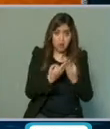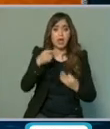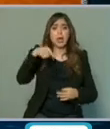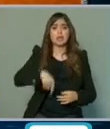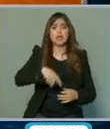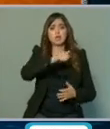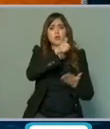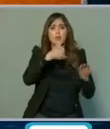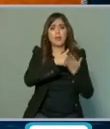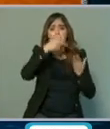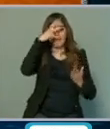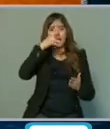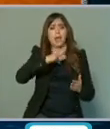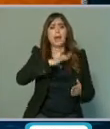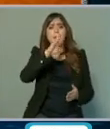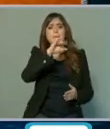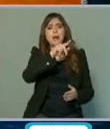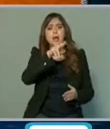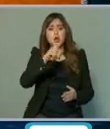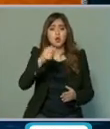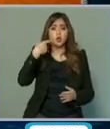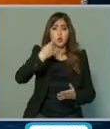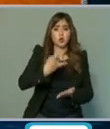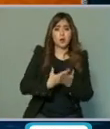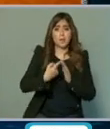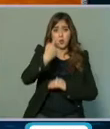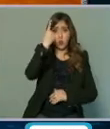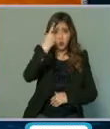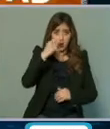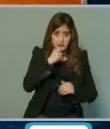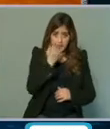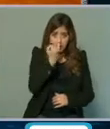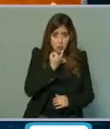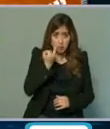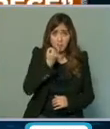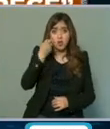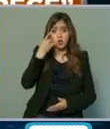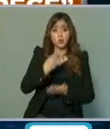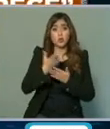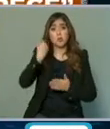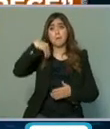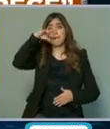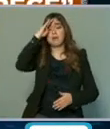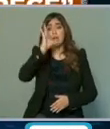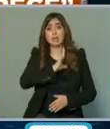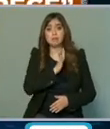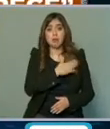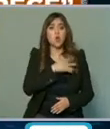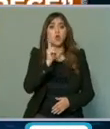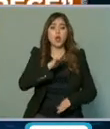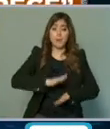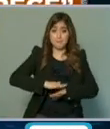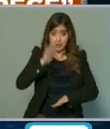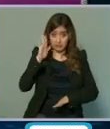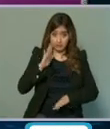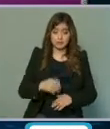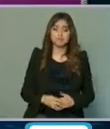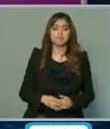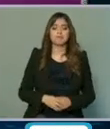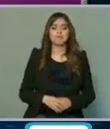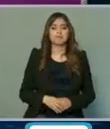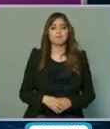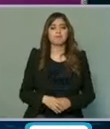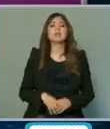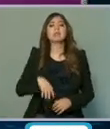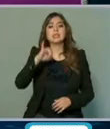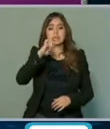habla solamente una lengua que no es el castellano. Platícanos más acerca de esto. Sí, hay en todos los